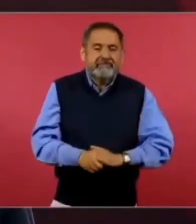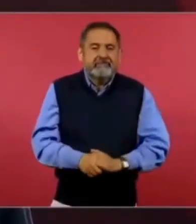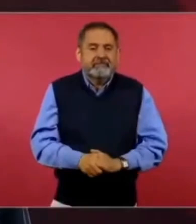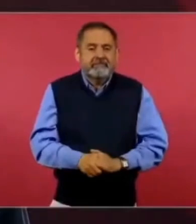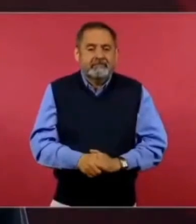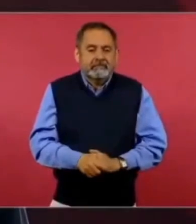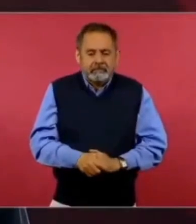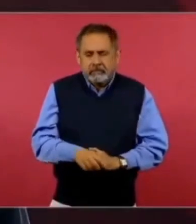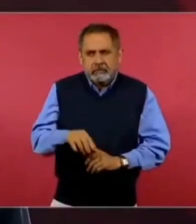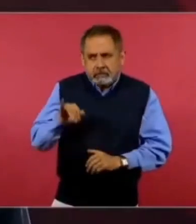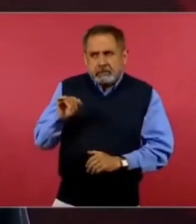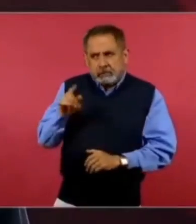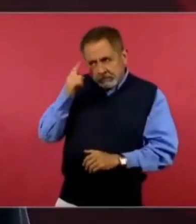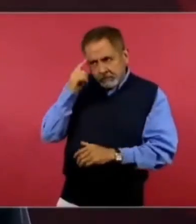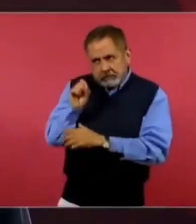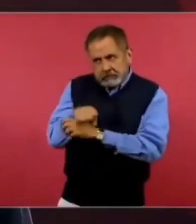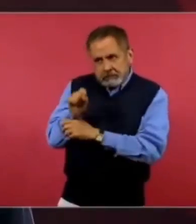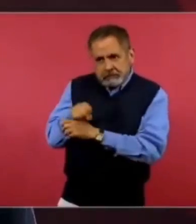No, sí.